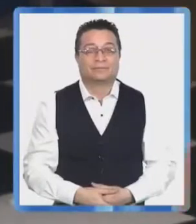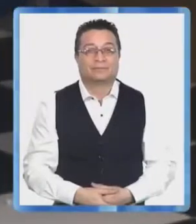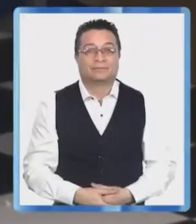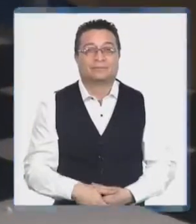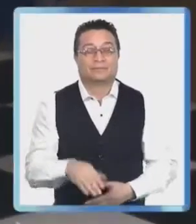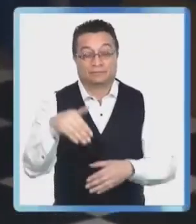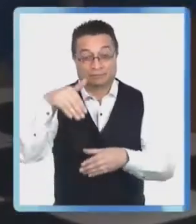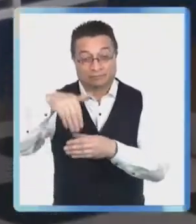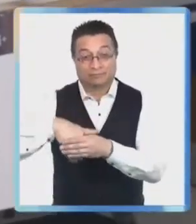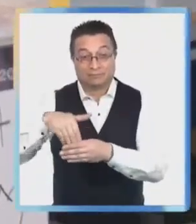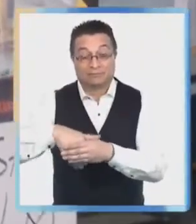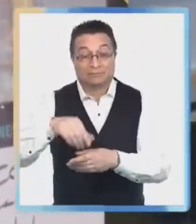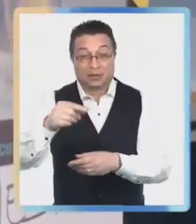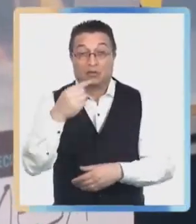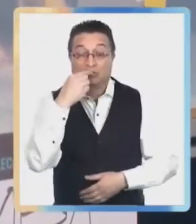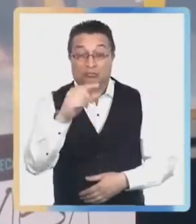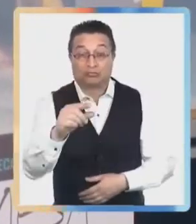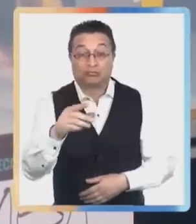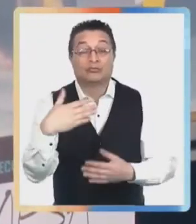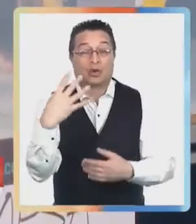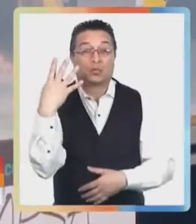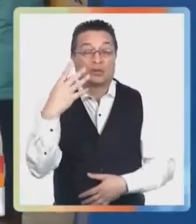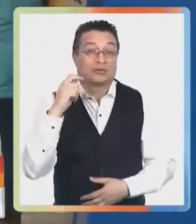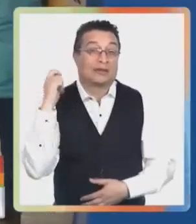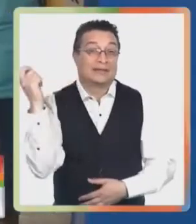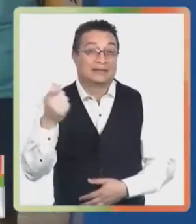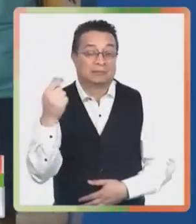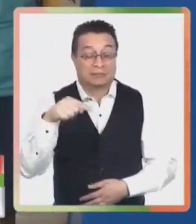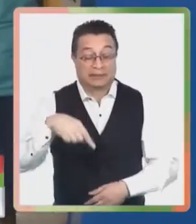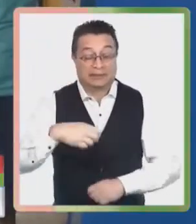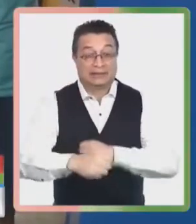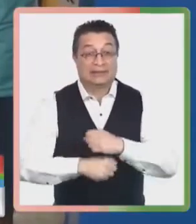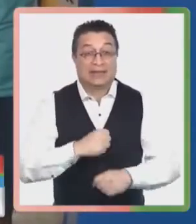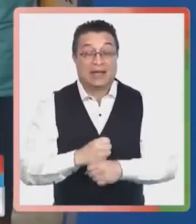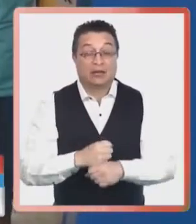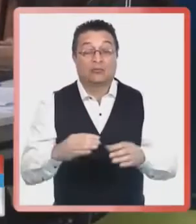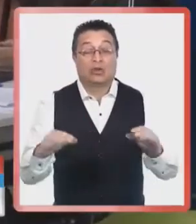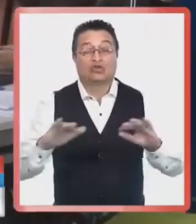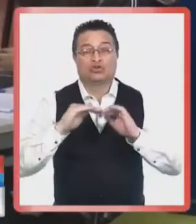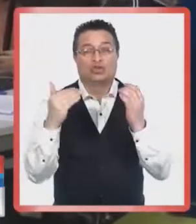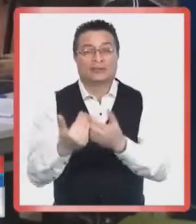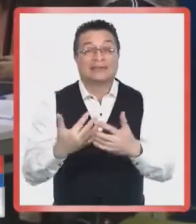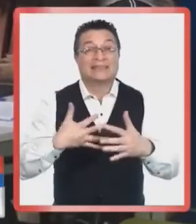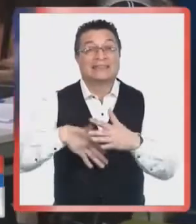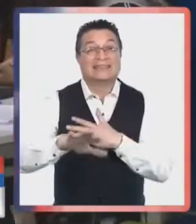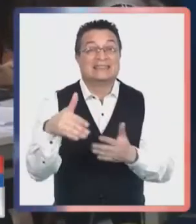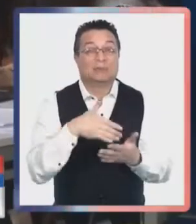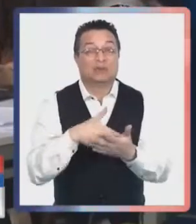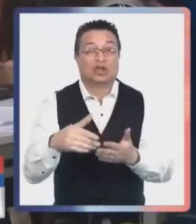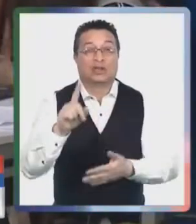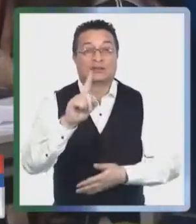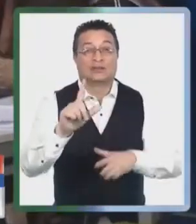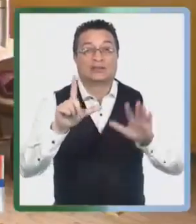el plebiscito de salida que se realizará el 4 de septiembre de este año, un total de